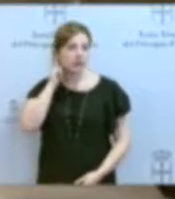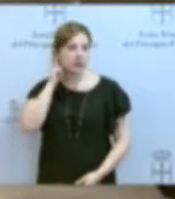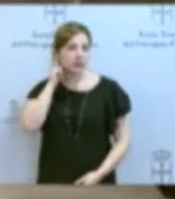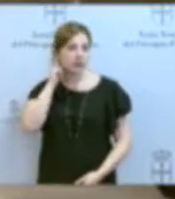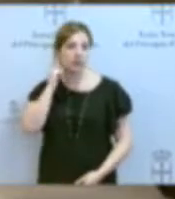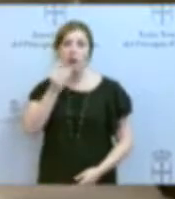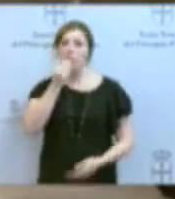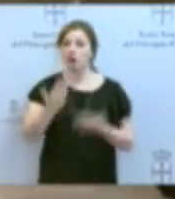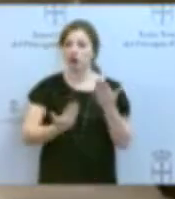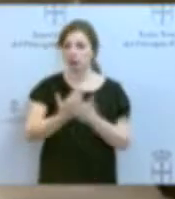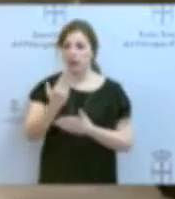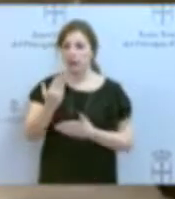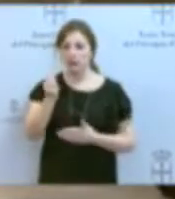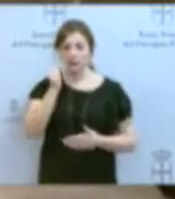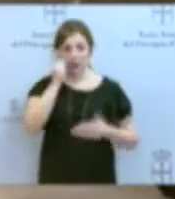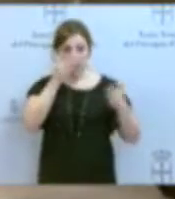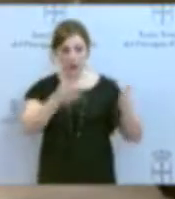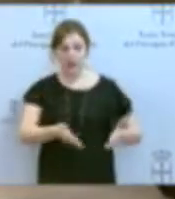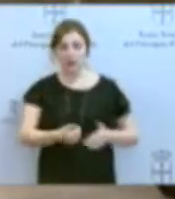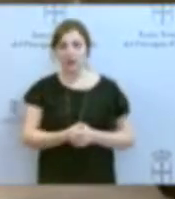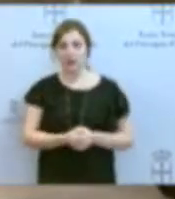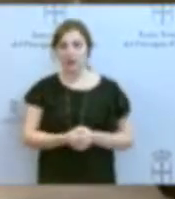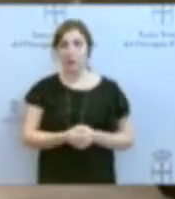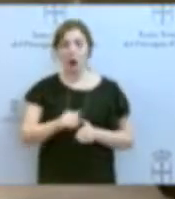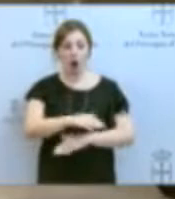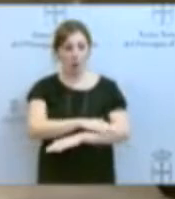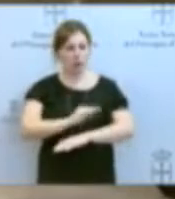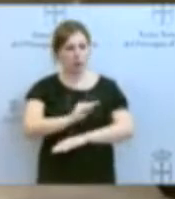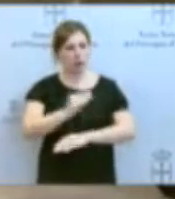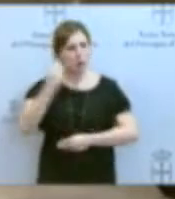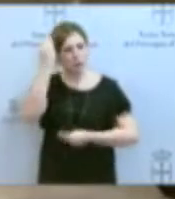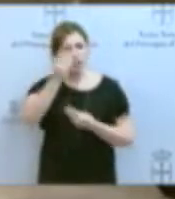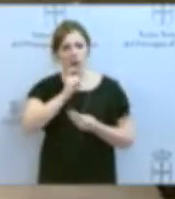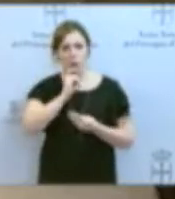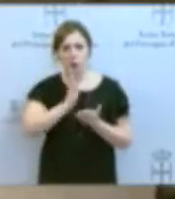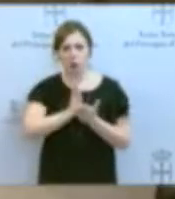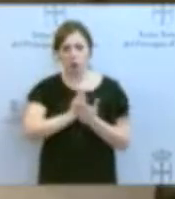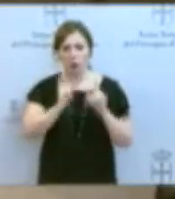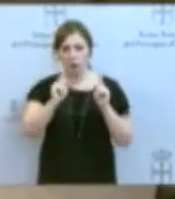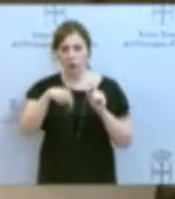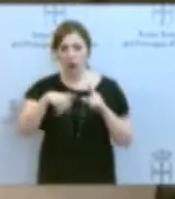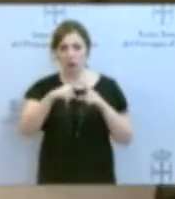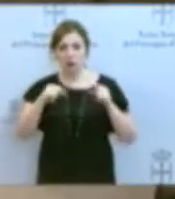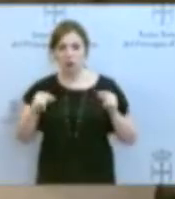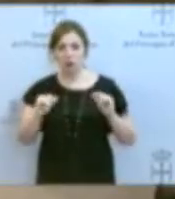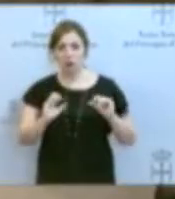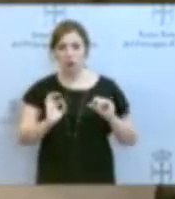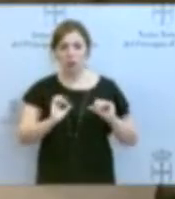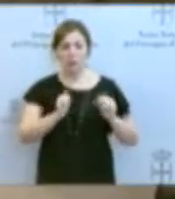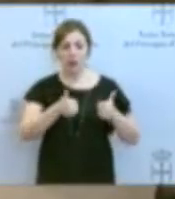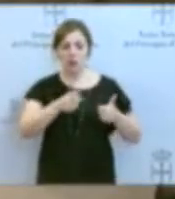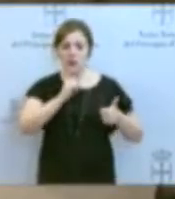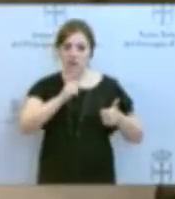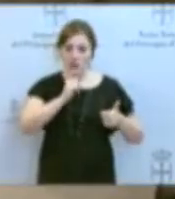Buenos días, señor Fernández. ¿Cómo valora su Gobierno que el curso educativo en Asturias haya comenzado con